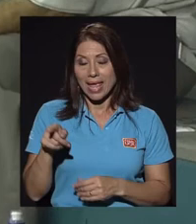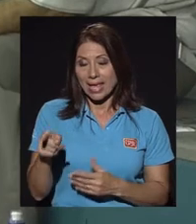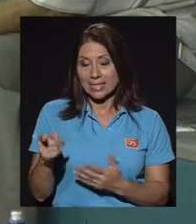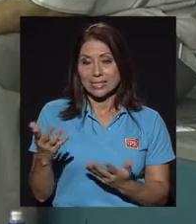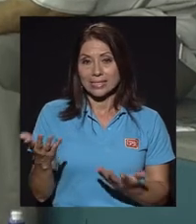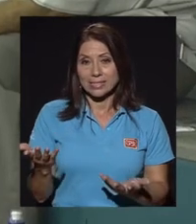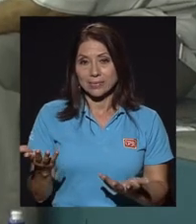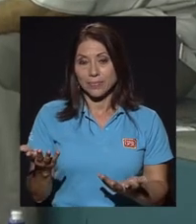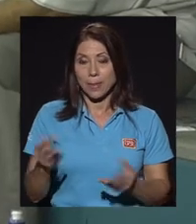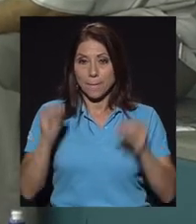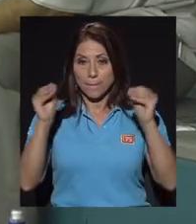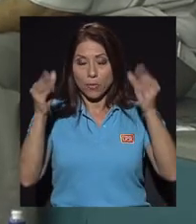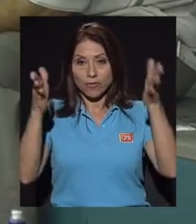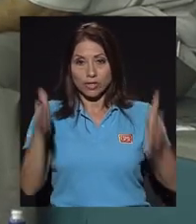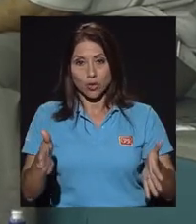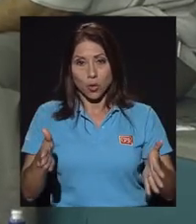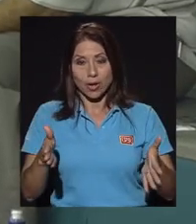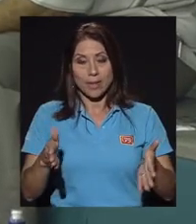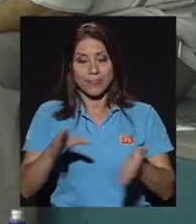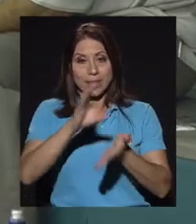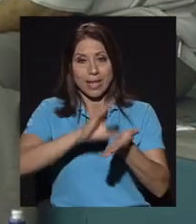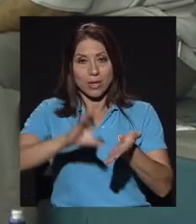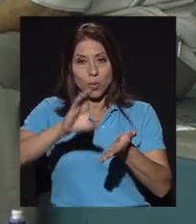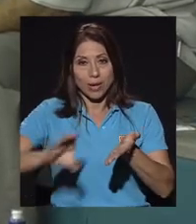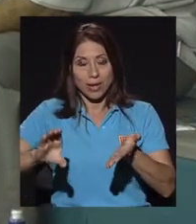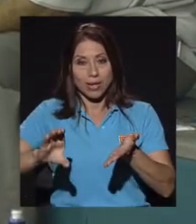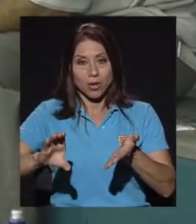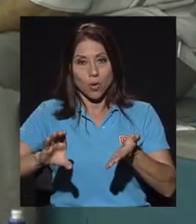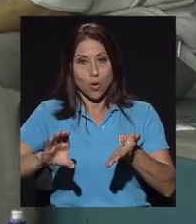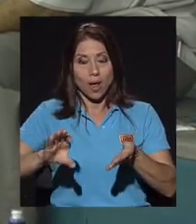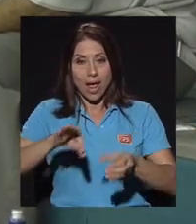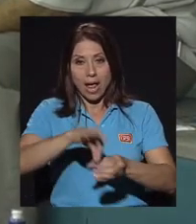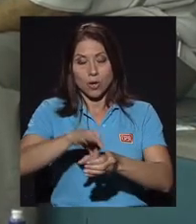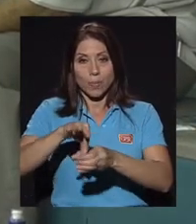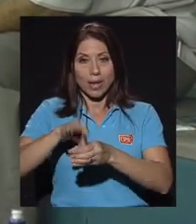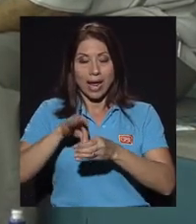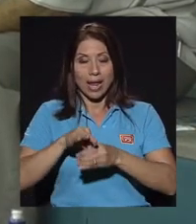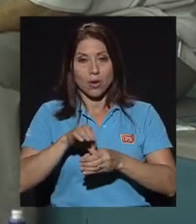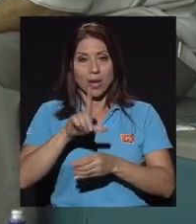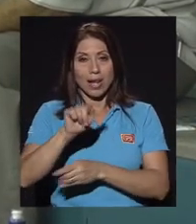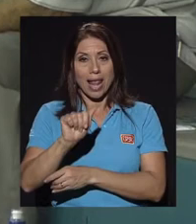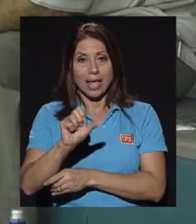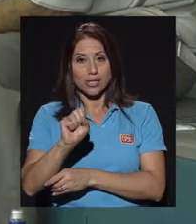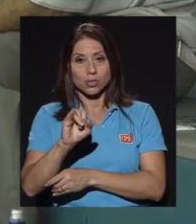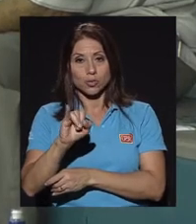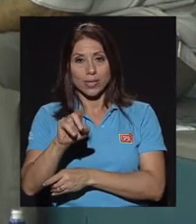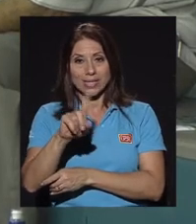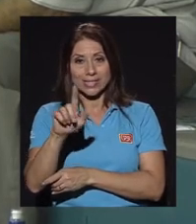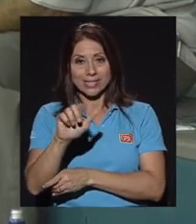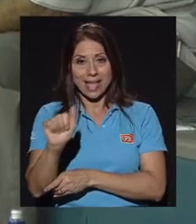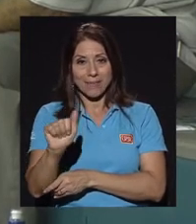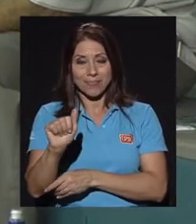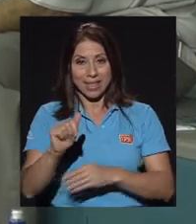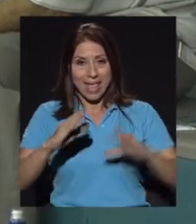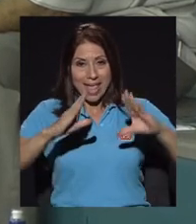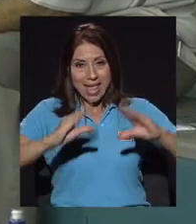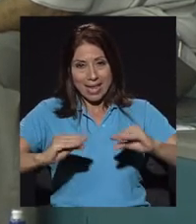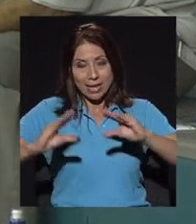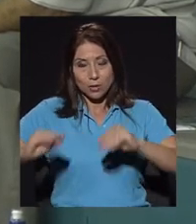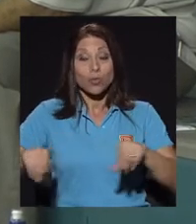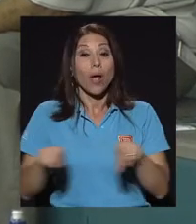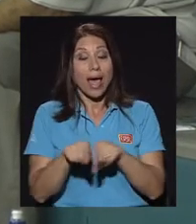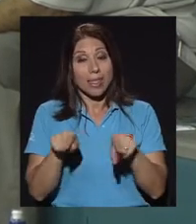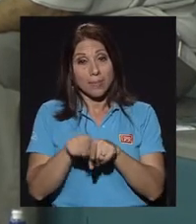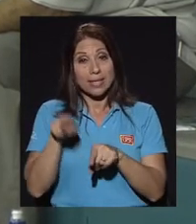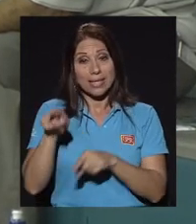es profesora en el Colegio Agropecuario de la Suiza y en el nocturno, y además también tiene